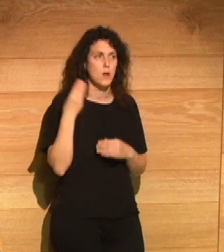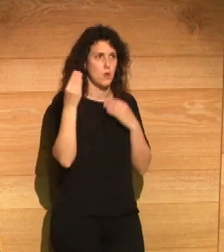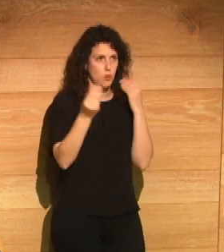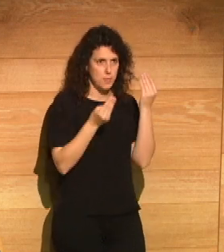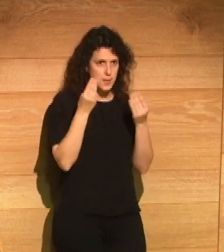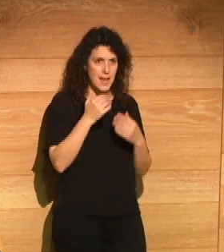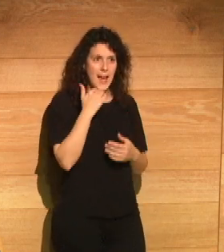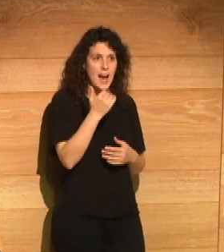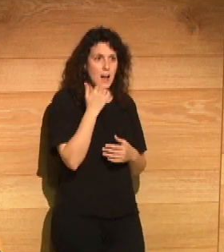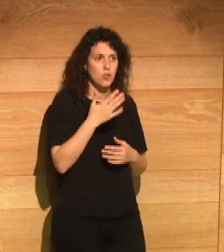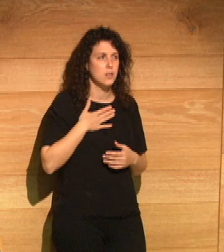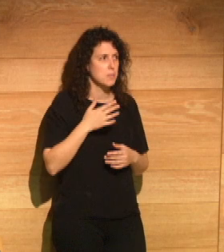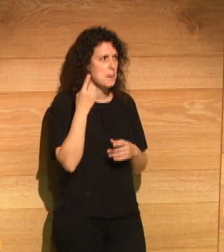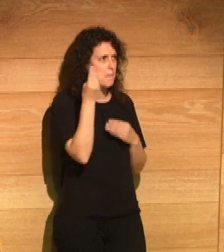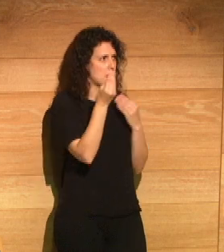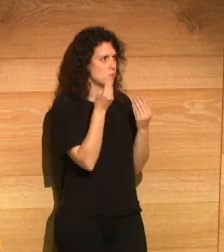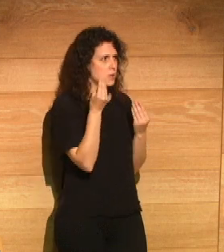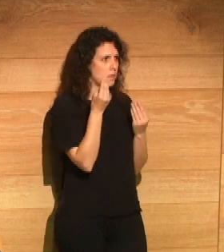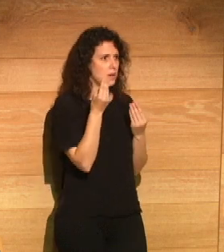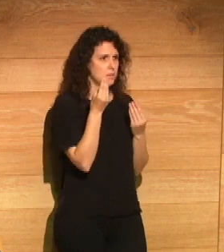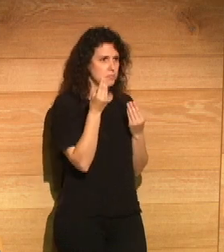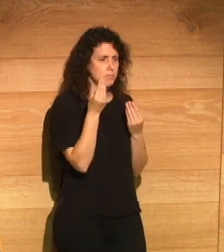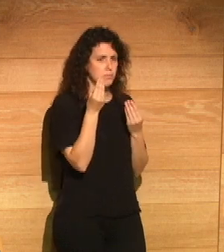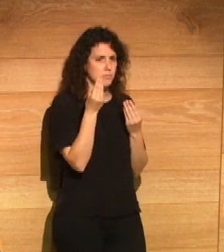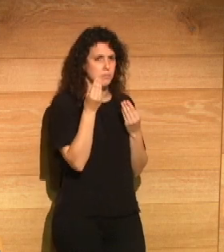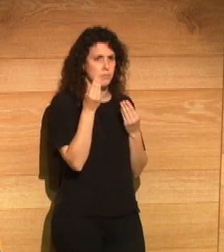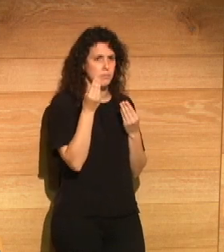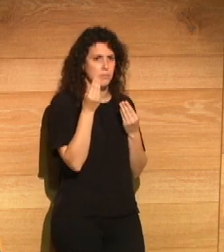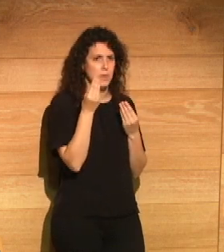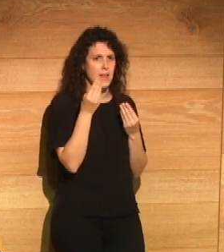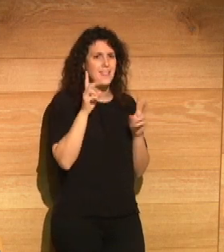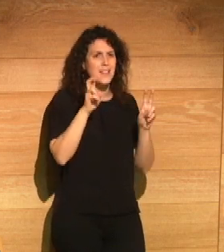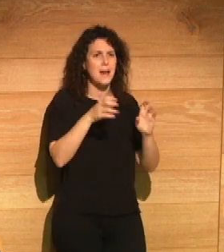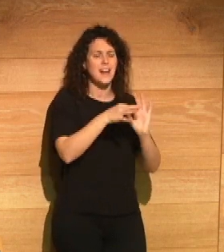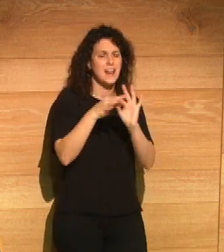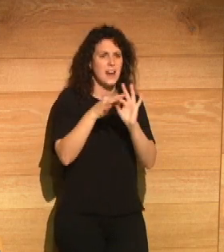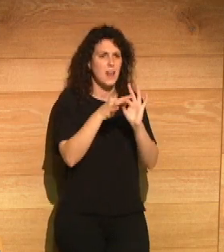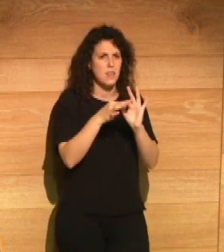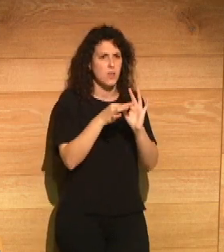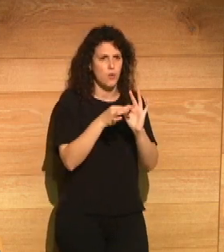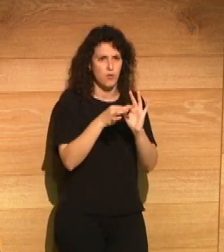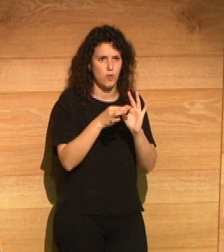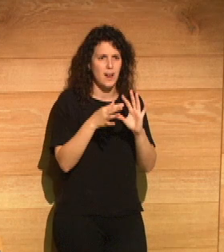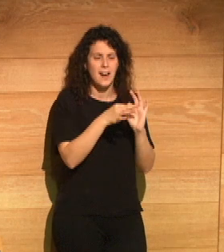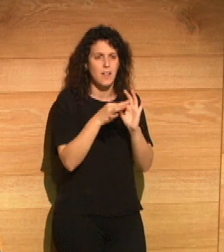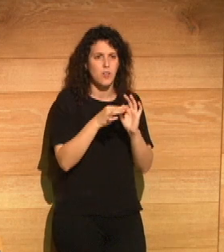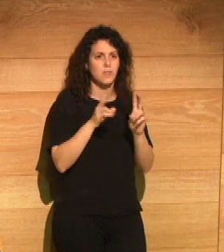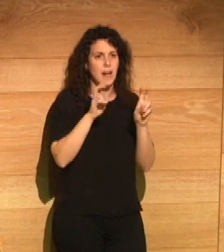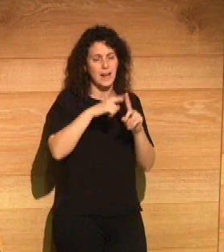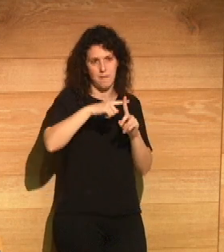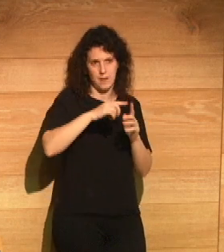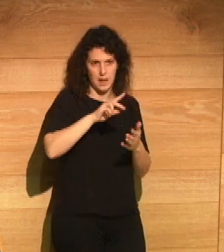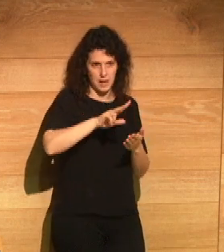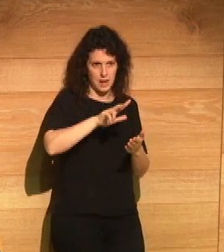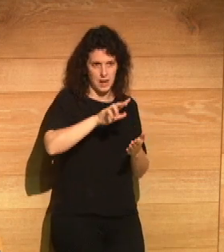Y es algo también que me preguntaba en la relación, el lazo, sobre todo literariamente, el lazo